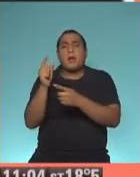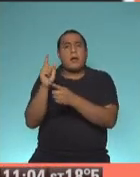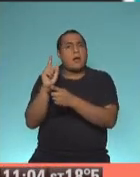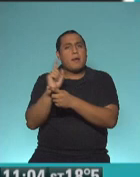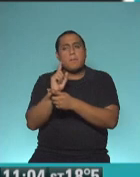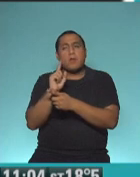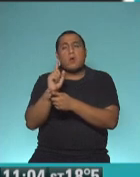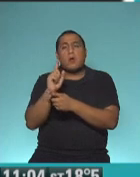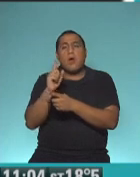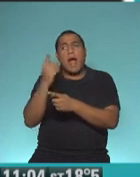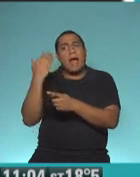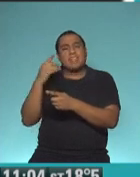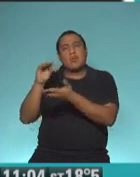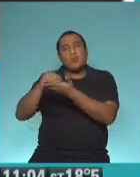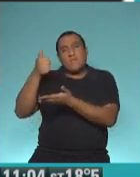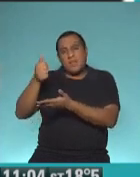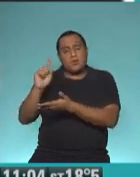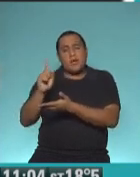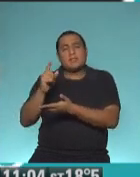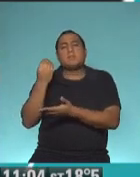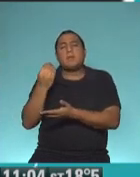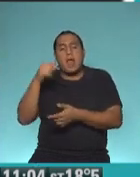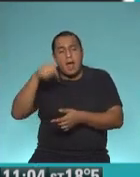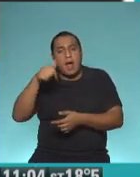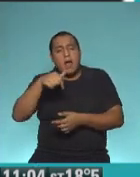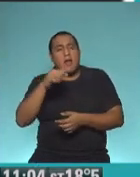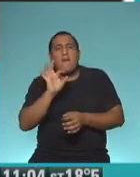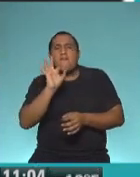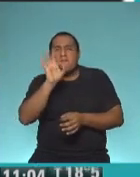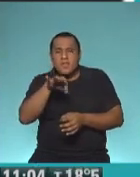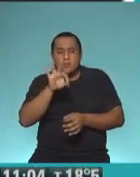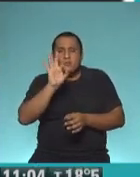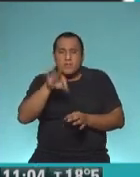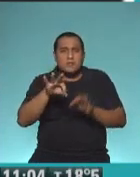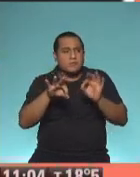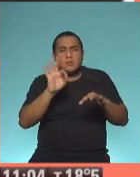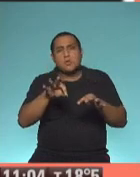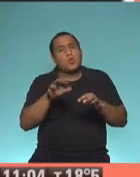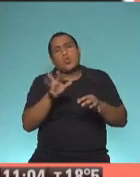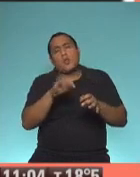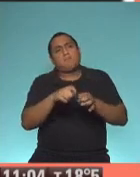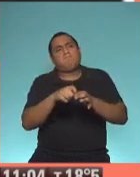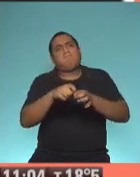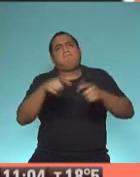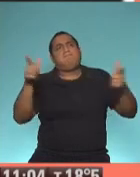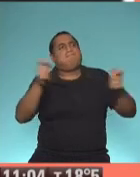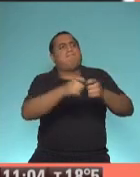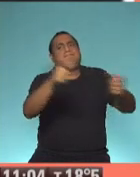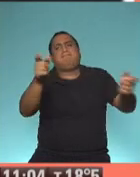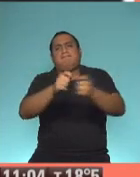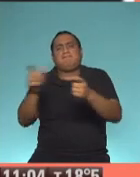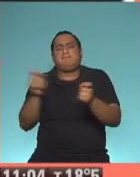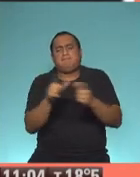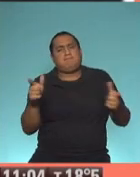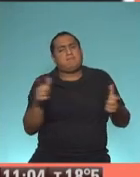ciertos beneficios. O sea que sabemos que este bicho que ya se ha fantaseado, que muta todos los días, que no deja inmunidad, que